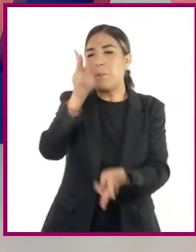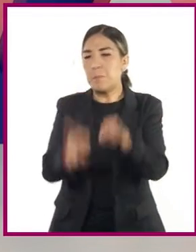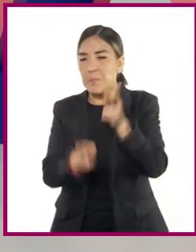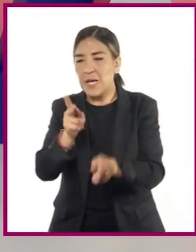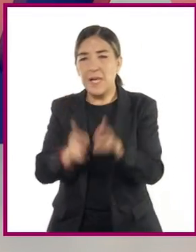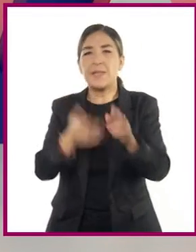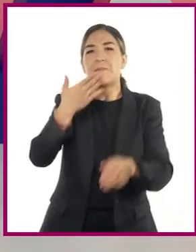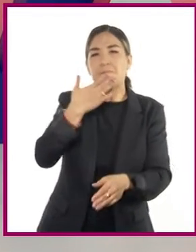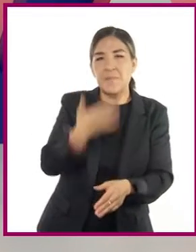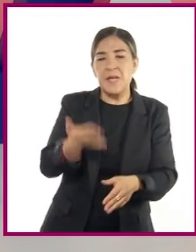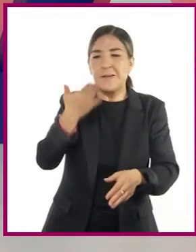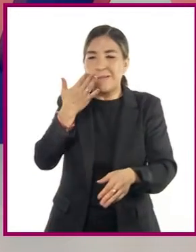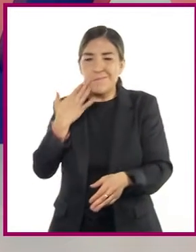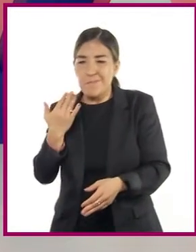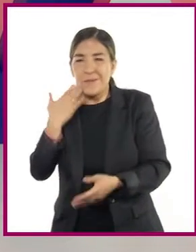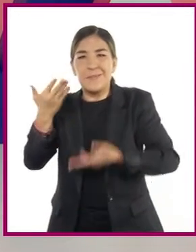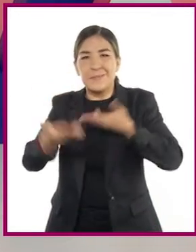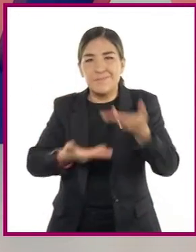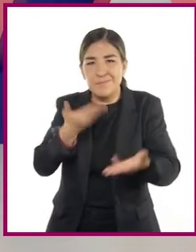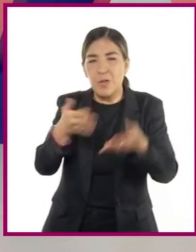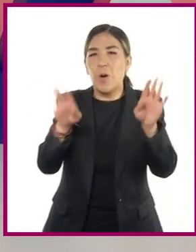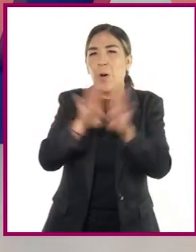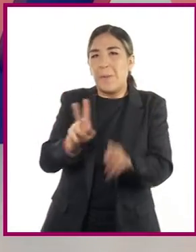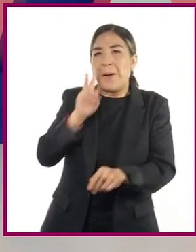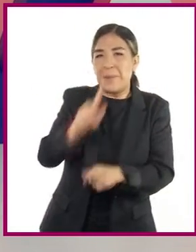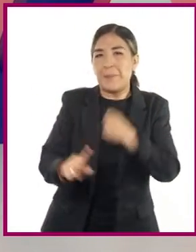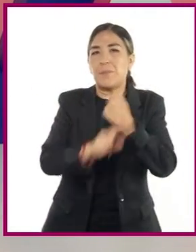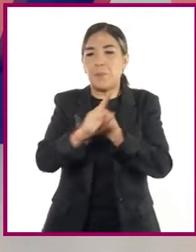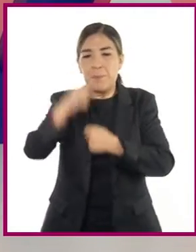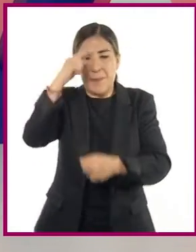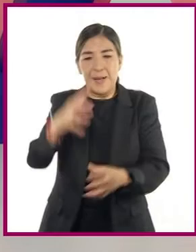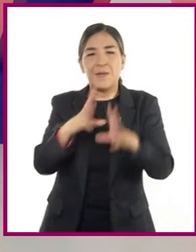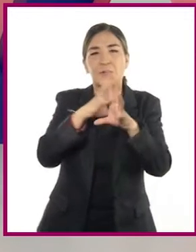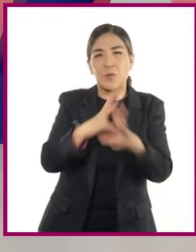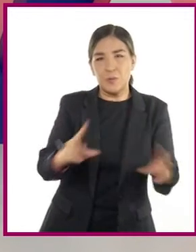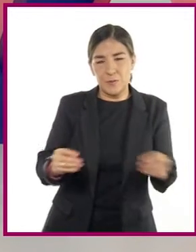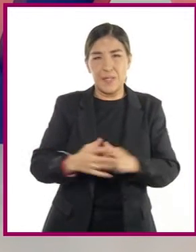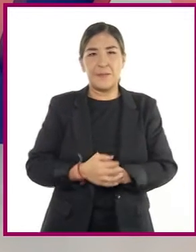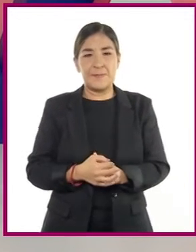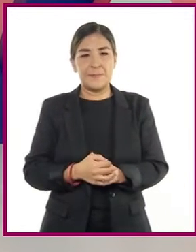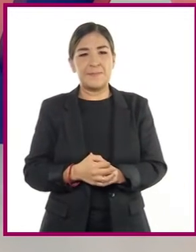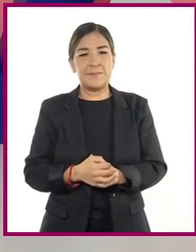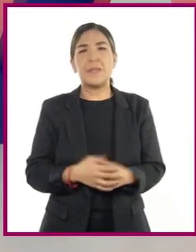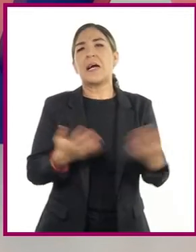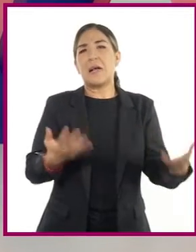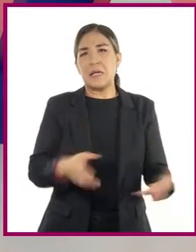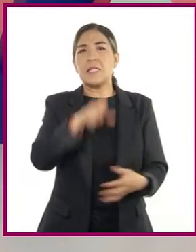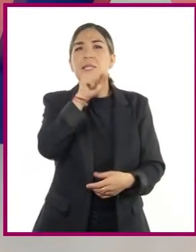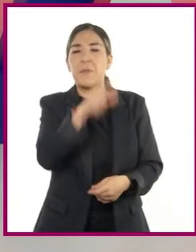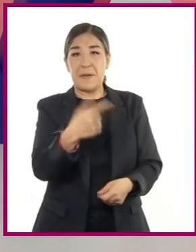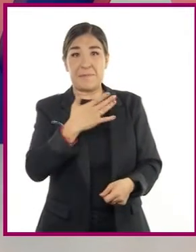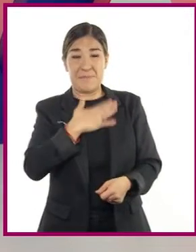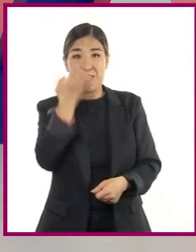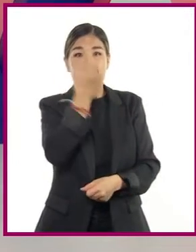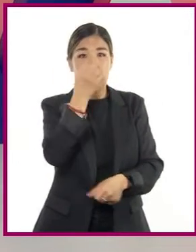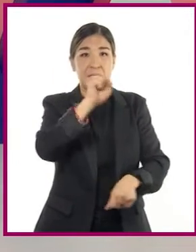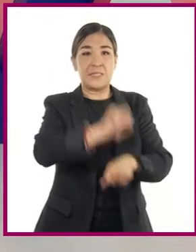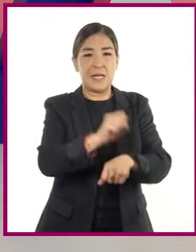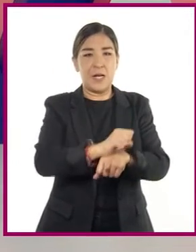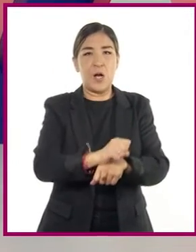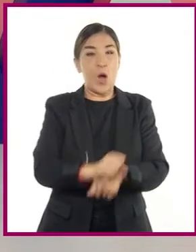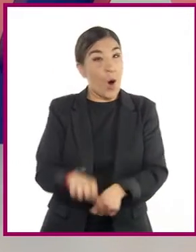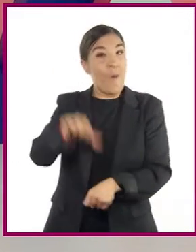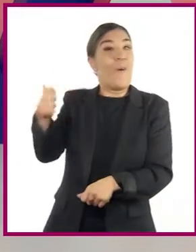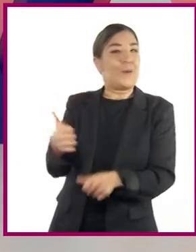ayudar a que cada quien hable de cómo ve el problema y ayudar a resolverlo. También en mi secundaria, pero en otro